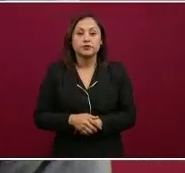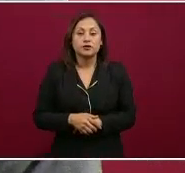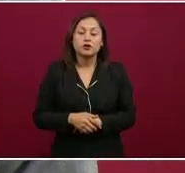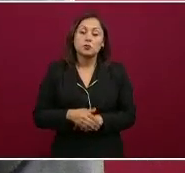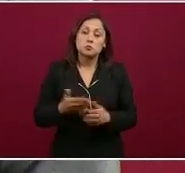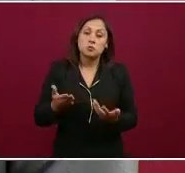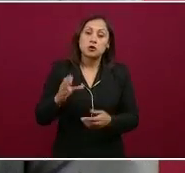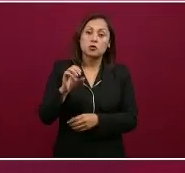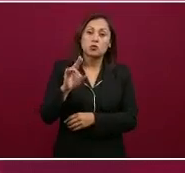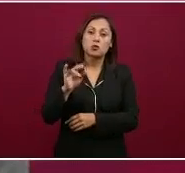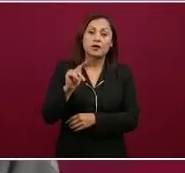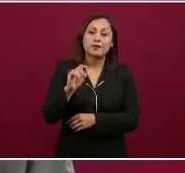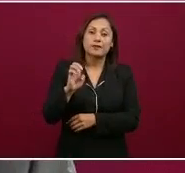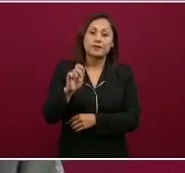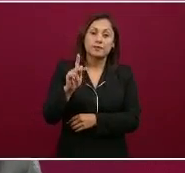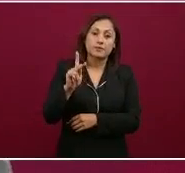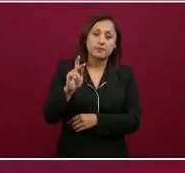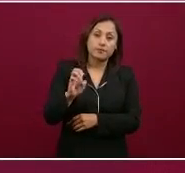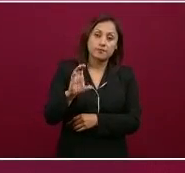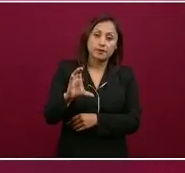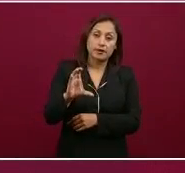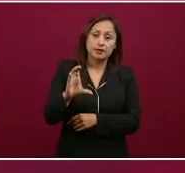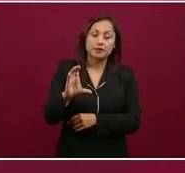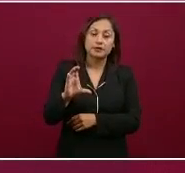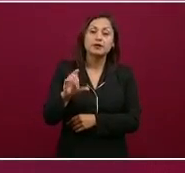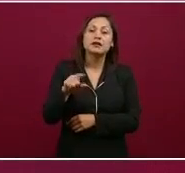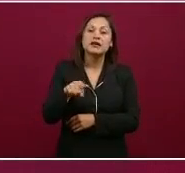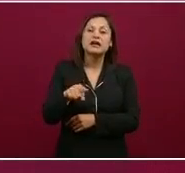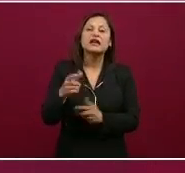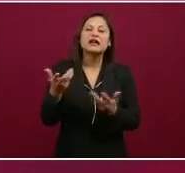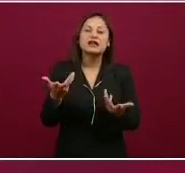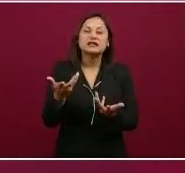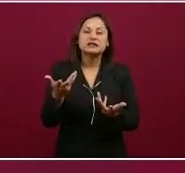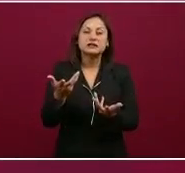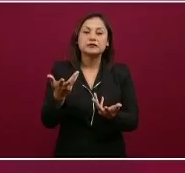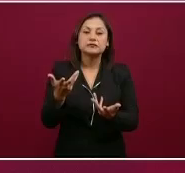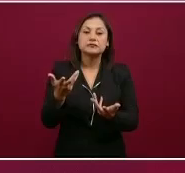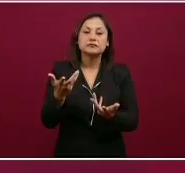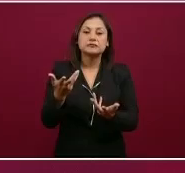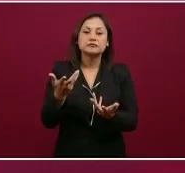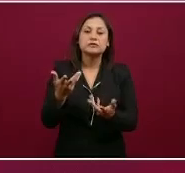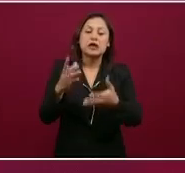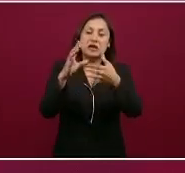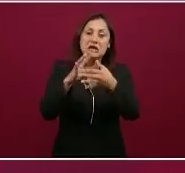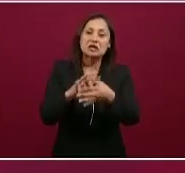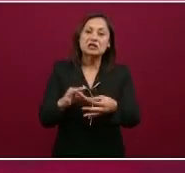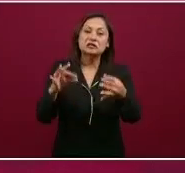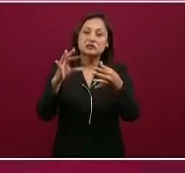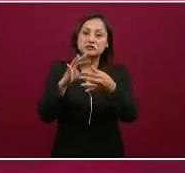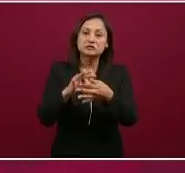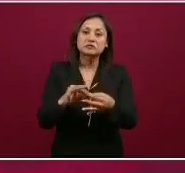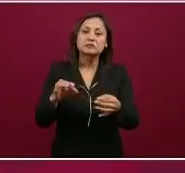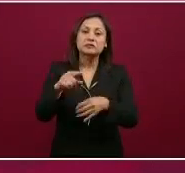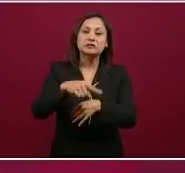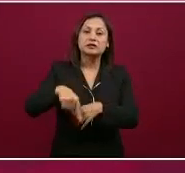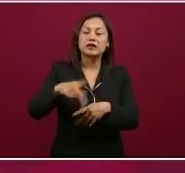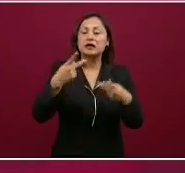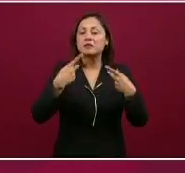Coatepec, Veracruz. Vamos a dar a conocer los apoyos a los productores de